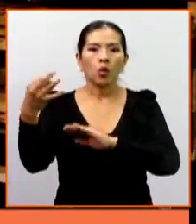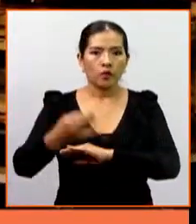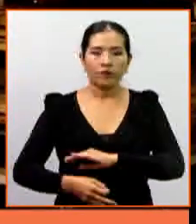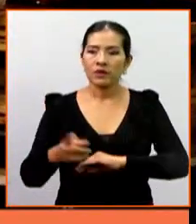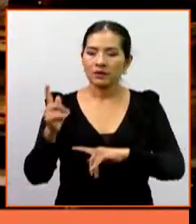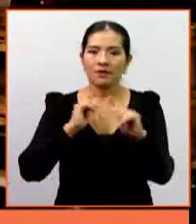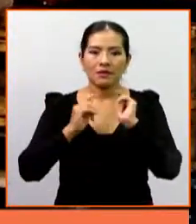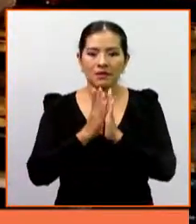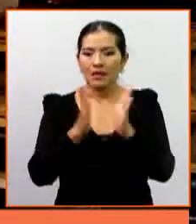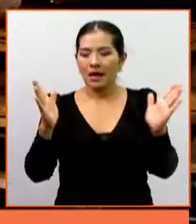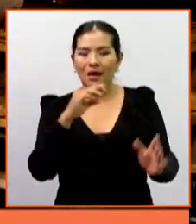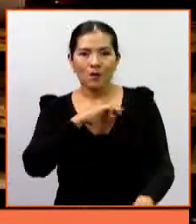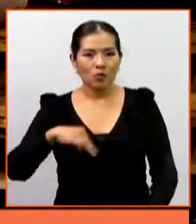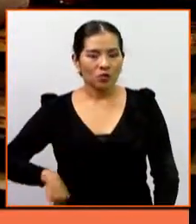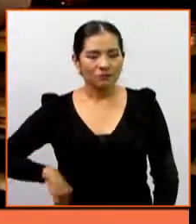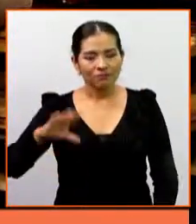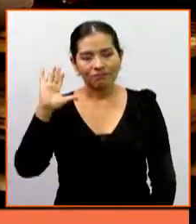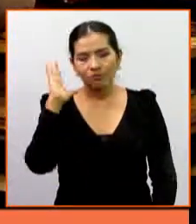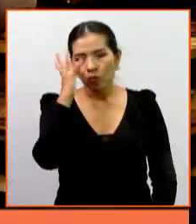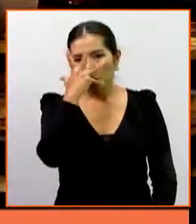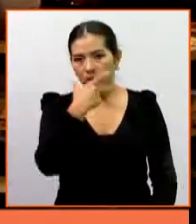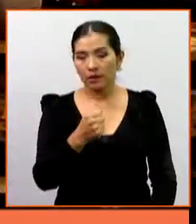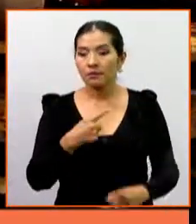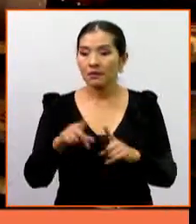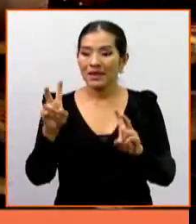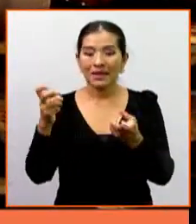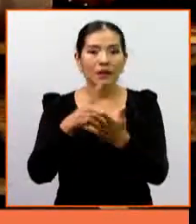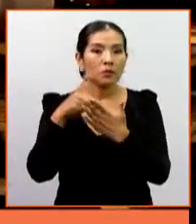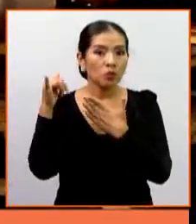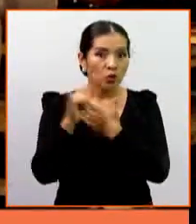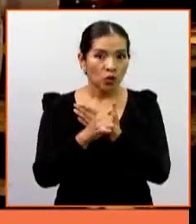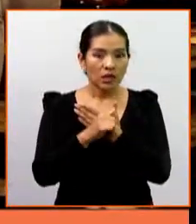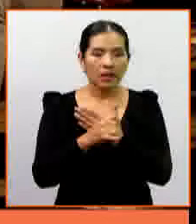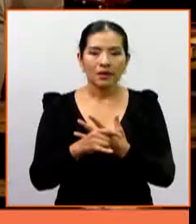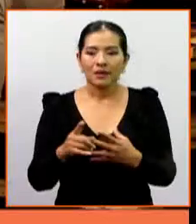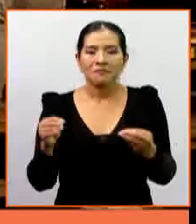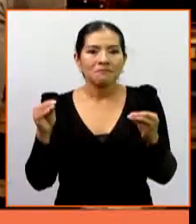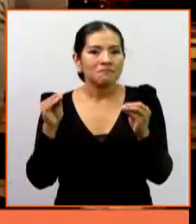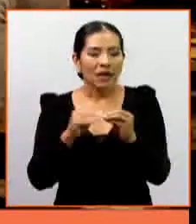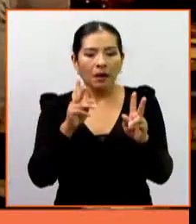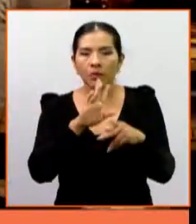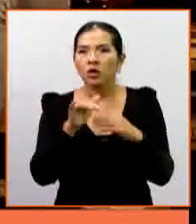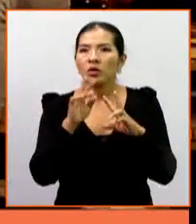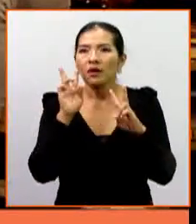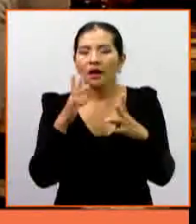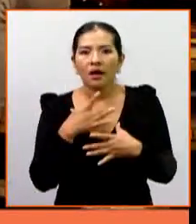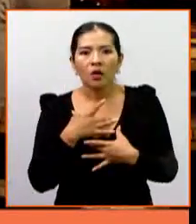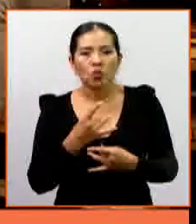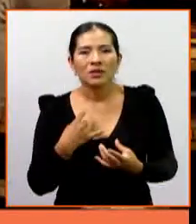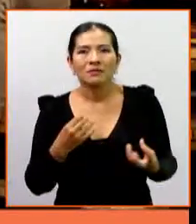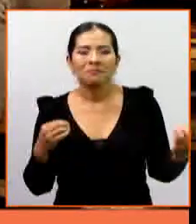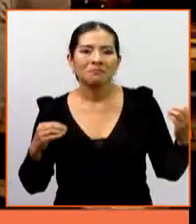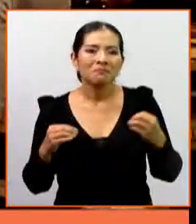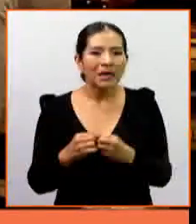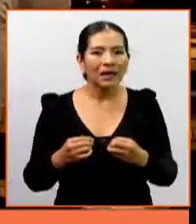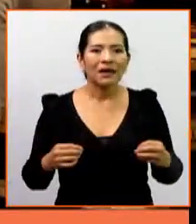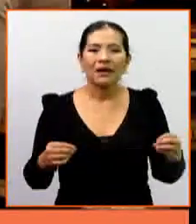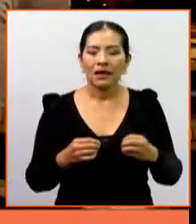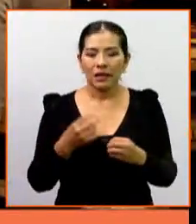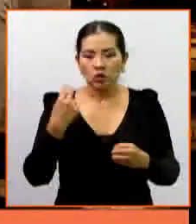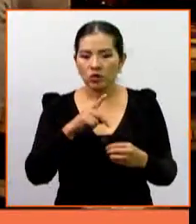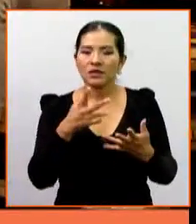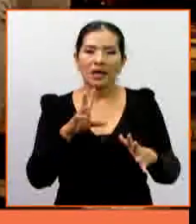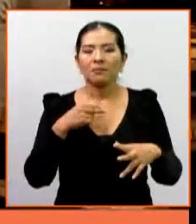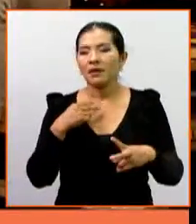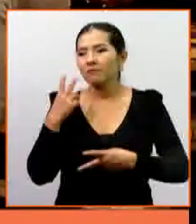todo lindo, pero es un proyecto tan bonito y la gente quedó con ganas de más, que hicimos toda una